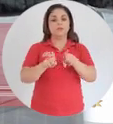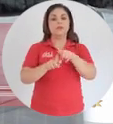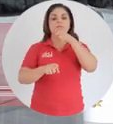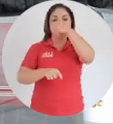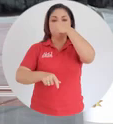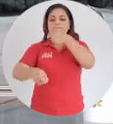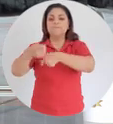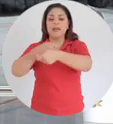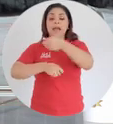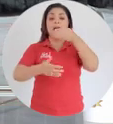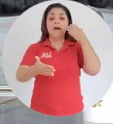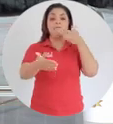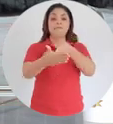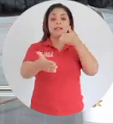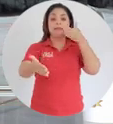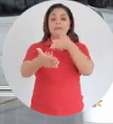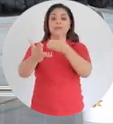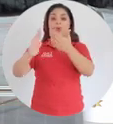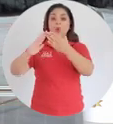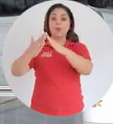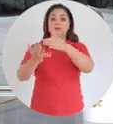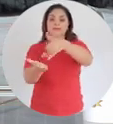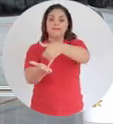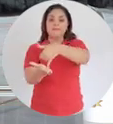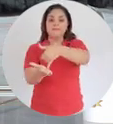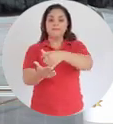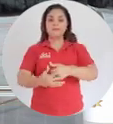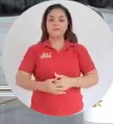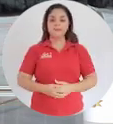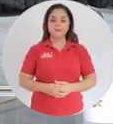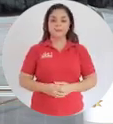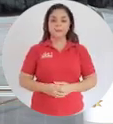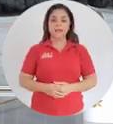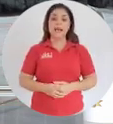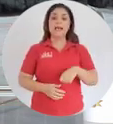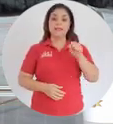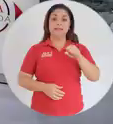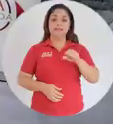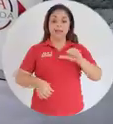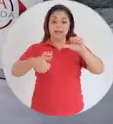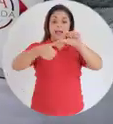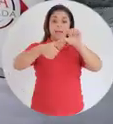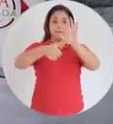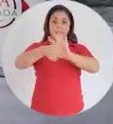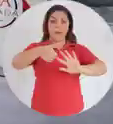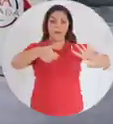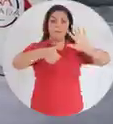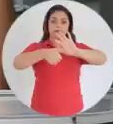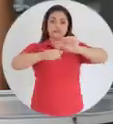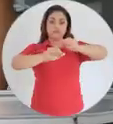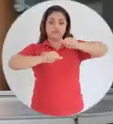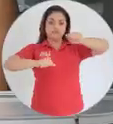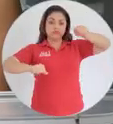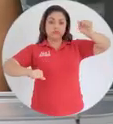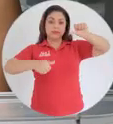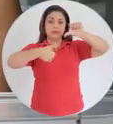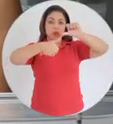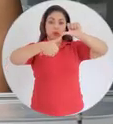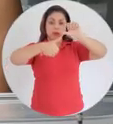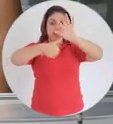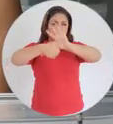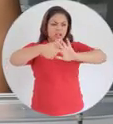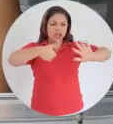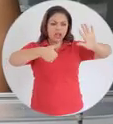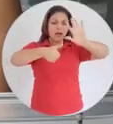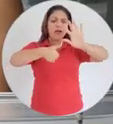vulnerables. Sí, en este mapa de Centroamérica no hay que perder de vista lo que ha